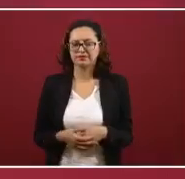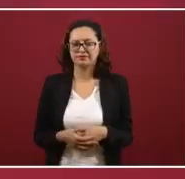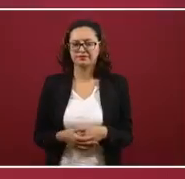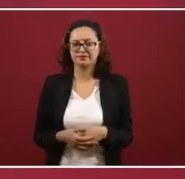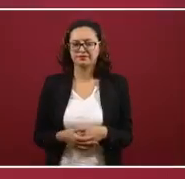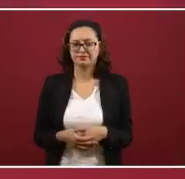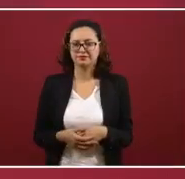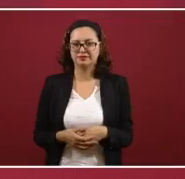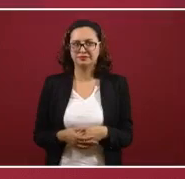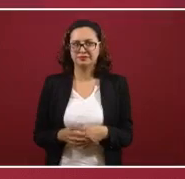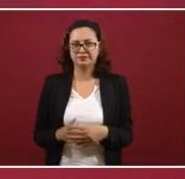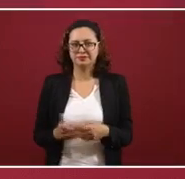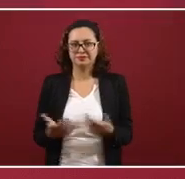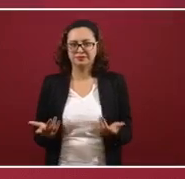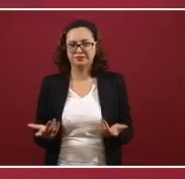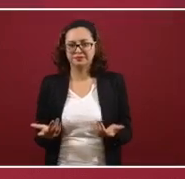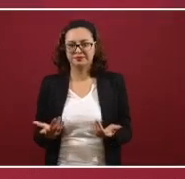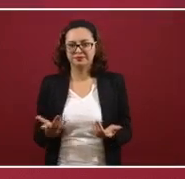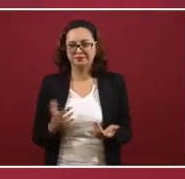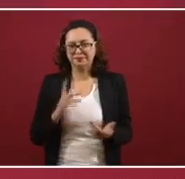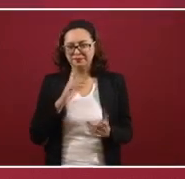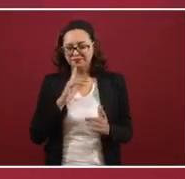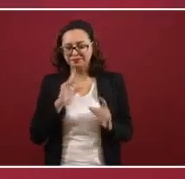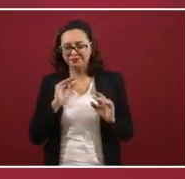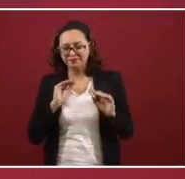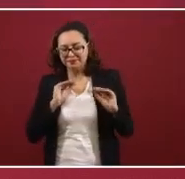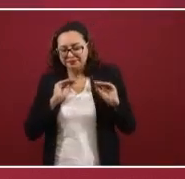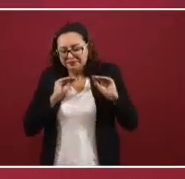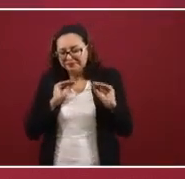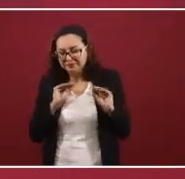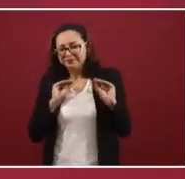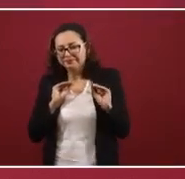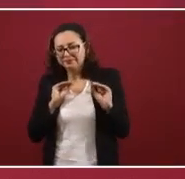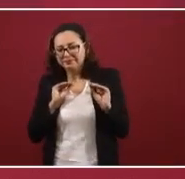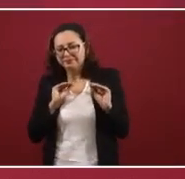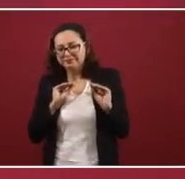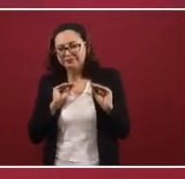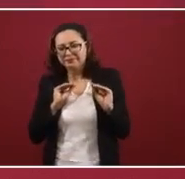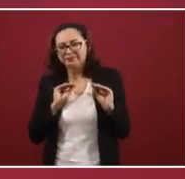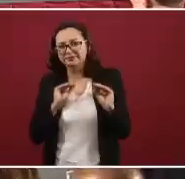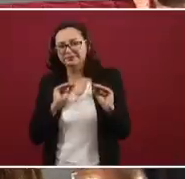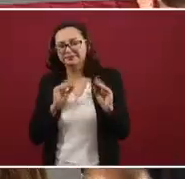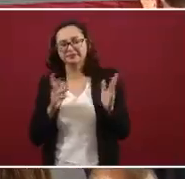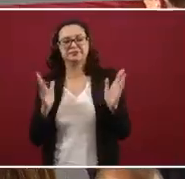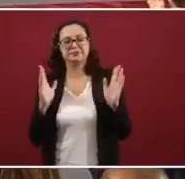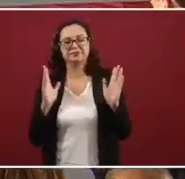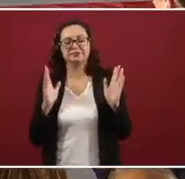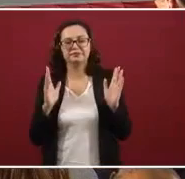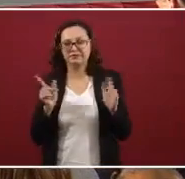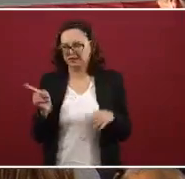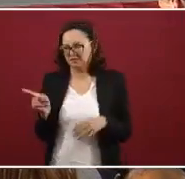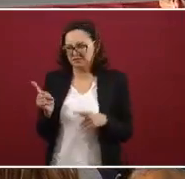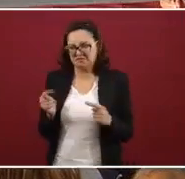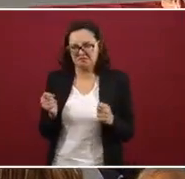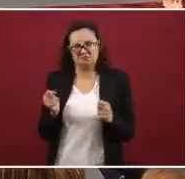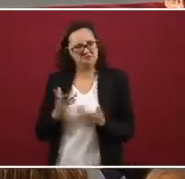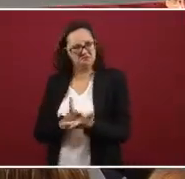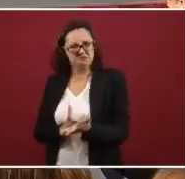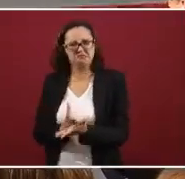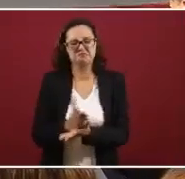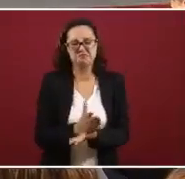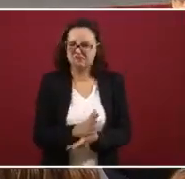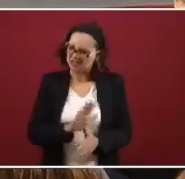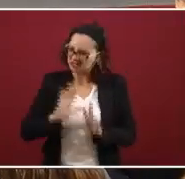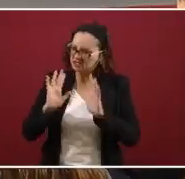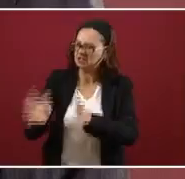pues ya no le habló en el camino, ¿sí? Por esa imprudencia.